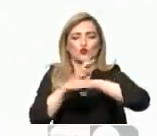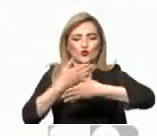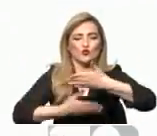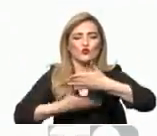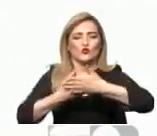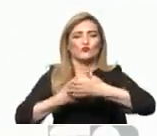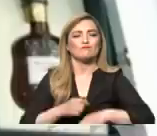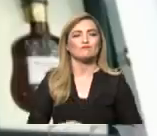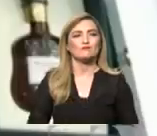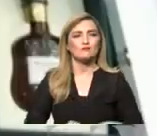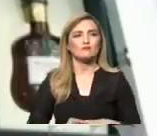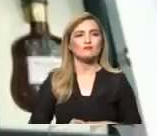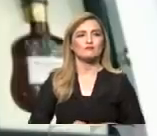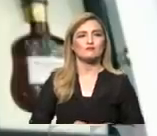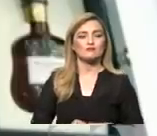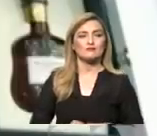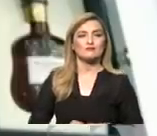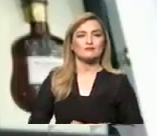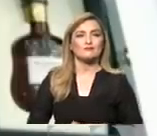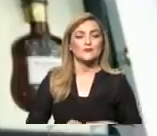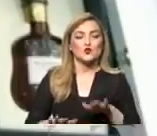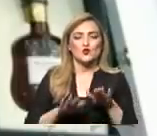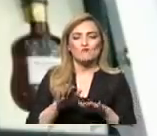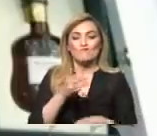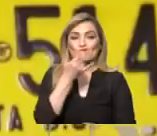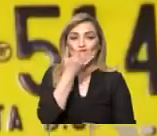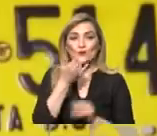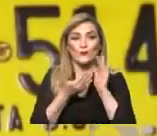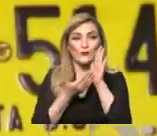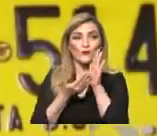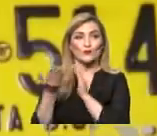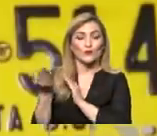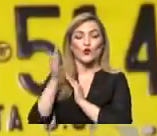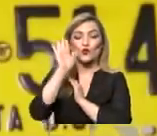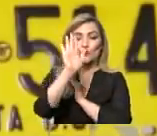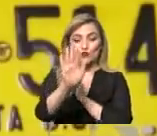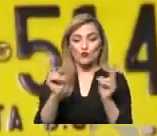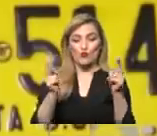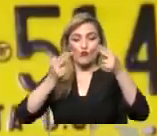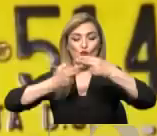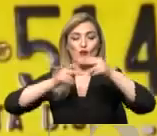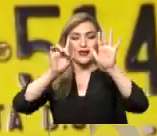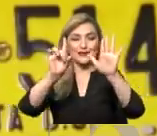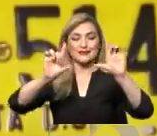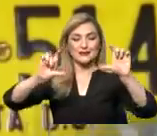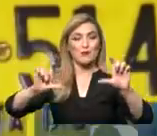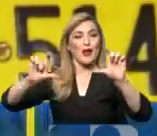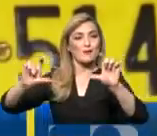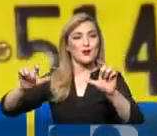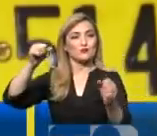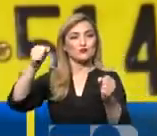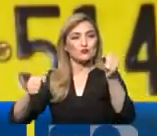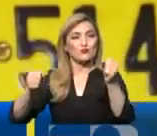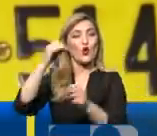de documento falso. A eso hay que sumarle otras posibles infracciones, pues también en su departamento se encontraron 6 placas para circular